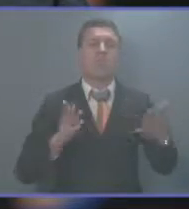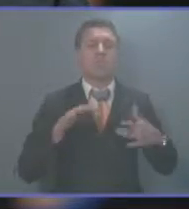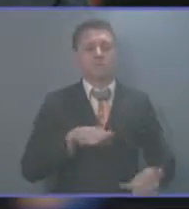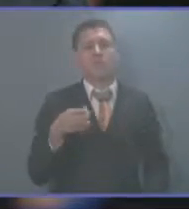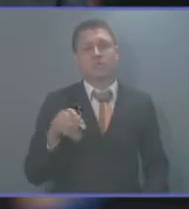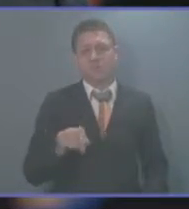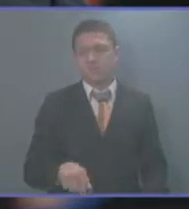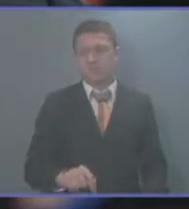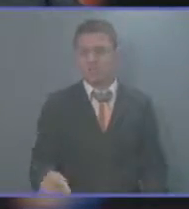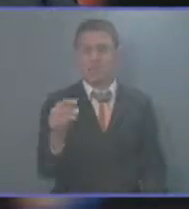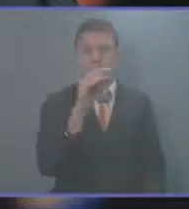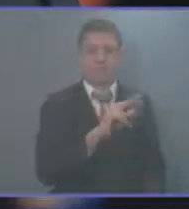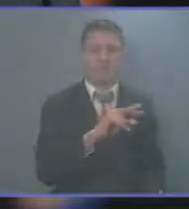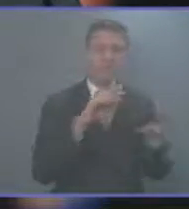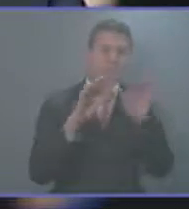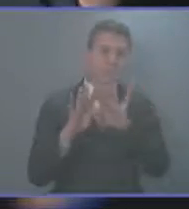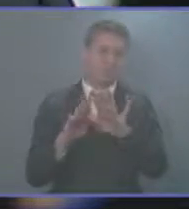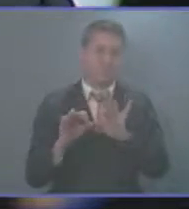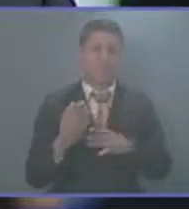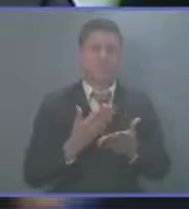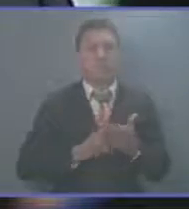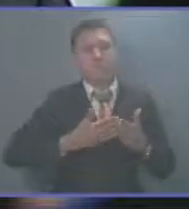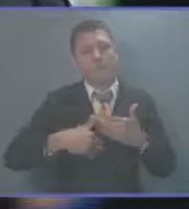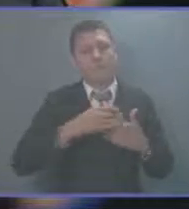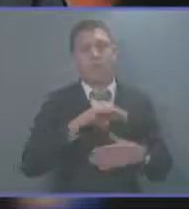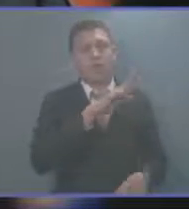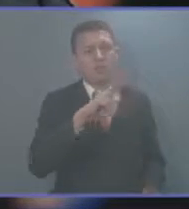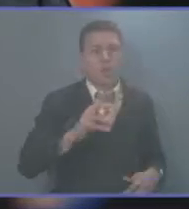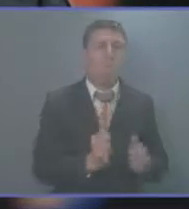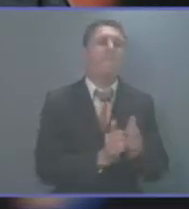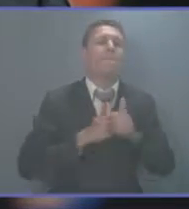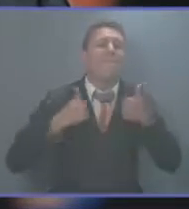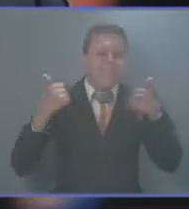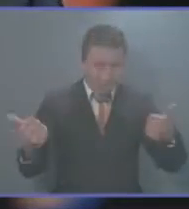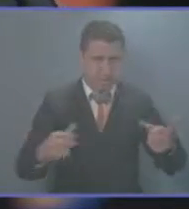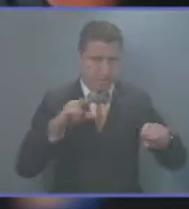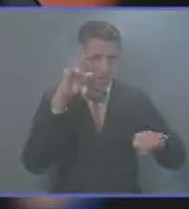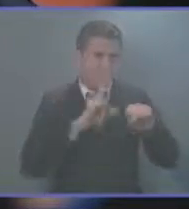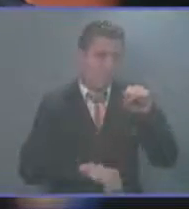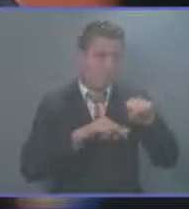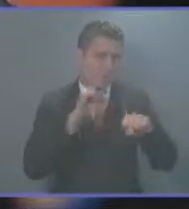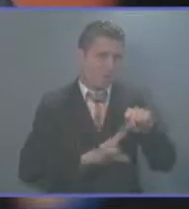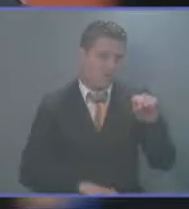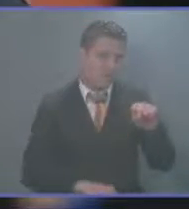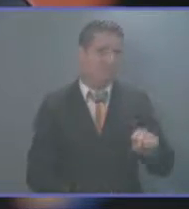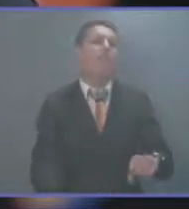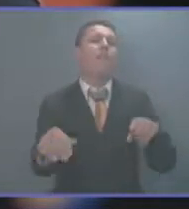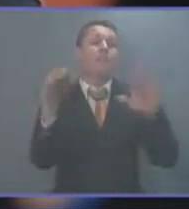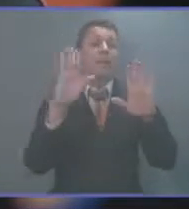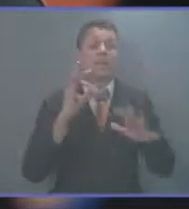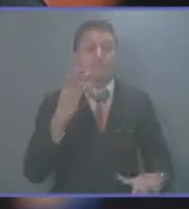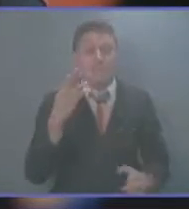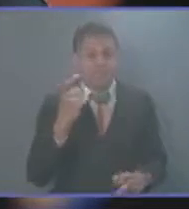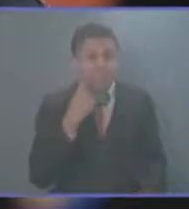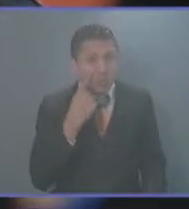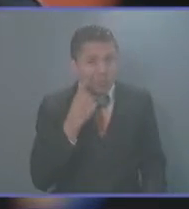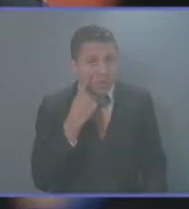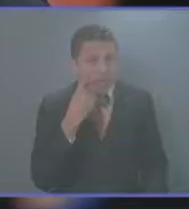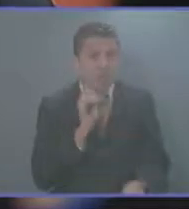estos más de 42 millones de dólares. Pero sí queremos advertir y queremos